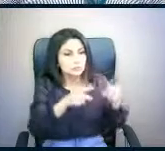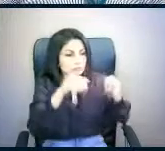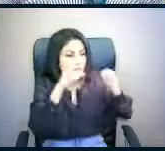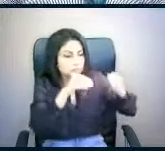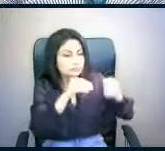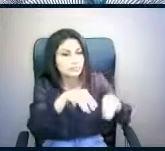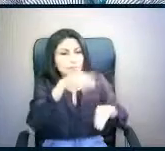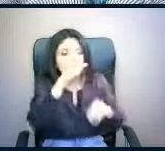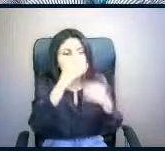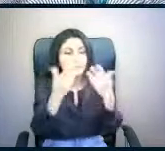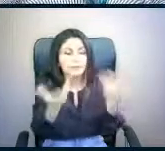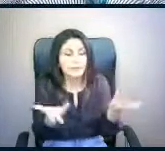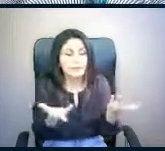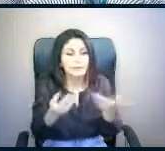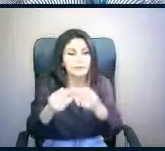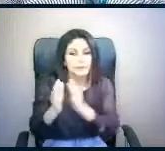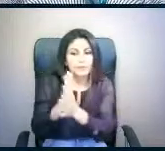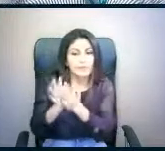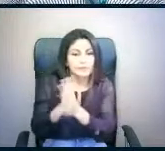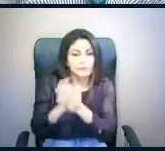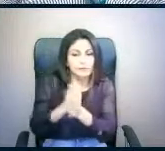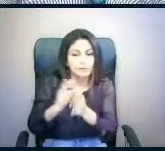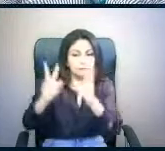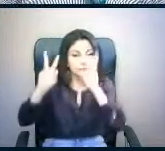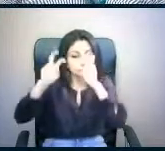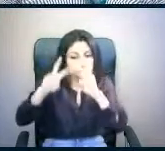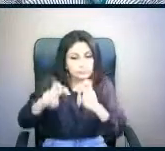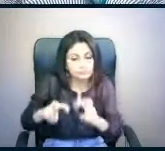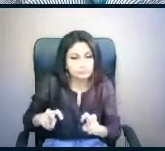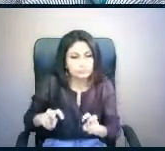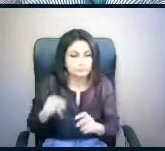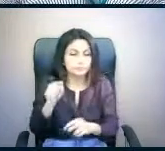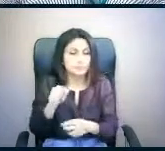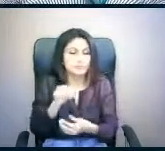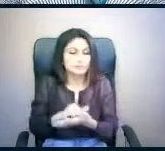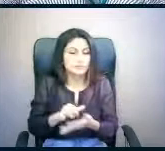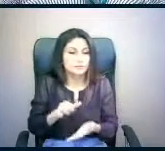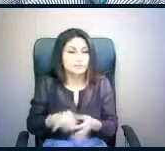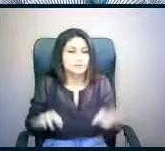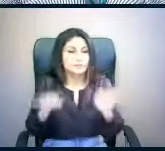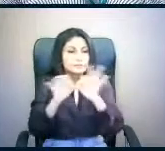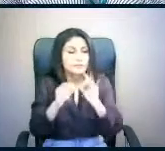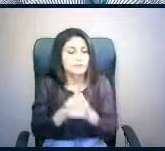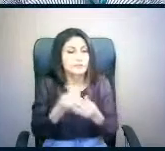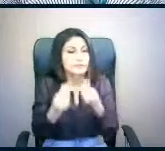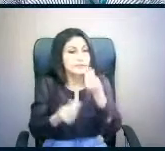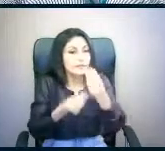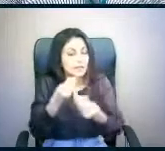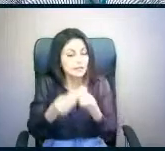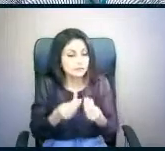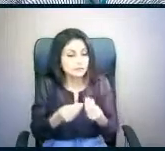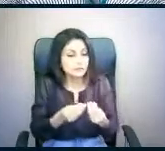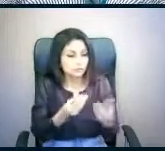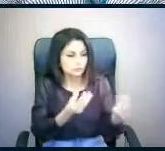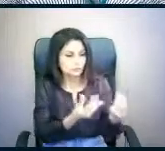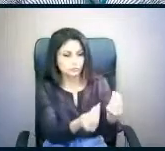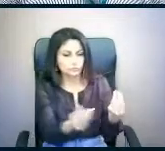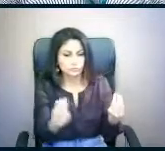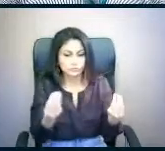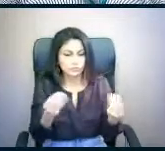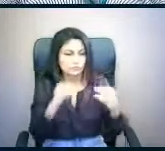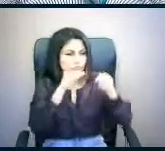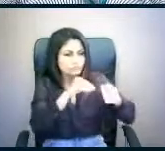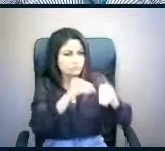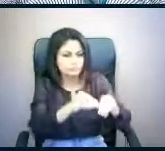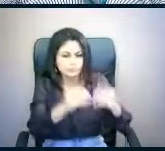analítica de datos. Como objetivos generales tenemos la construcción de equipos ágiles en torno a la analítica de